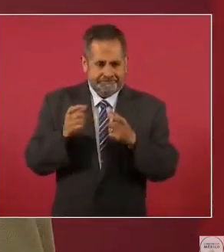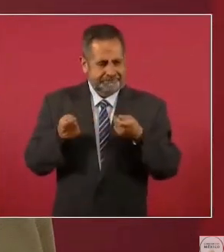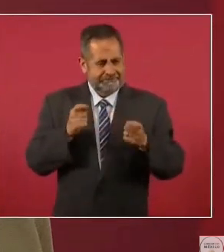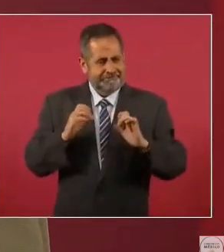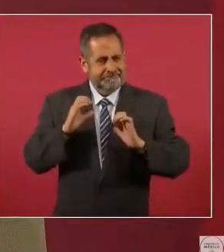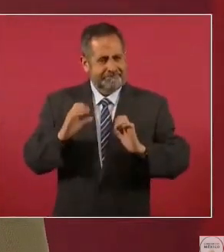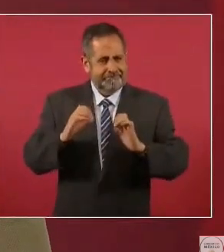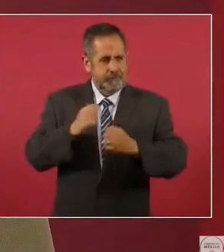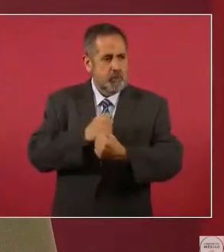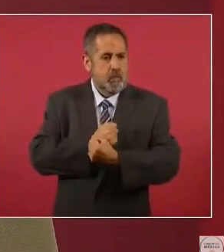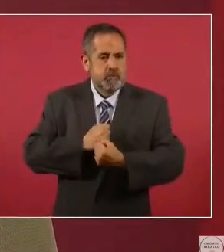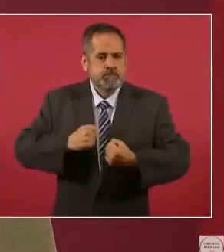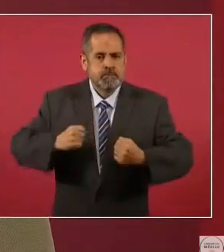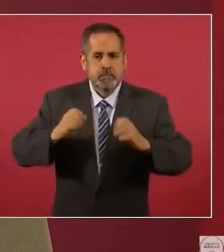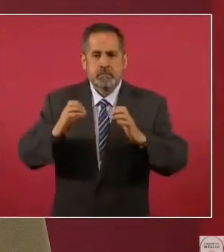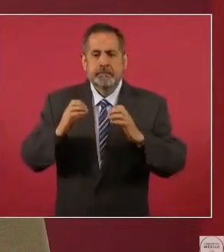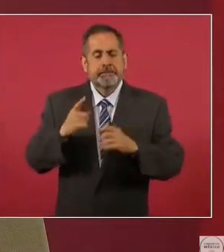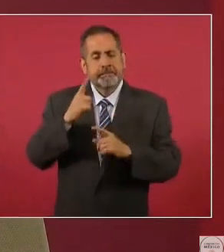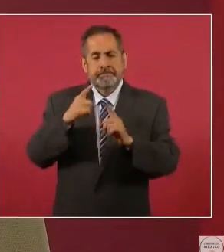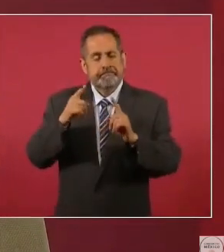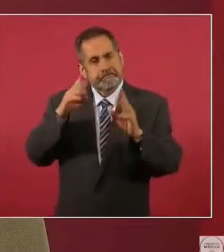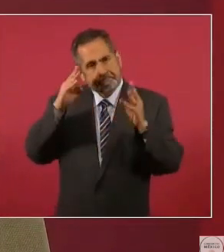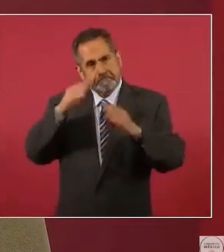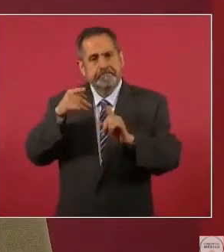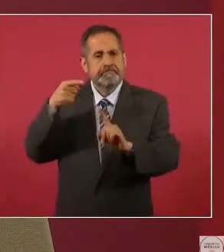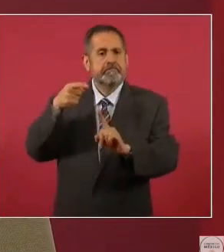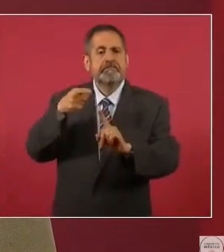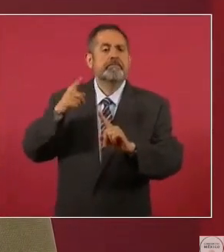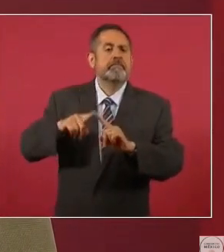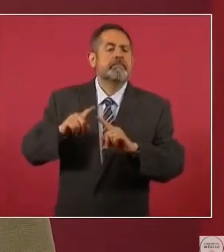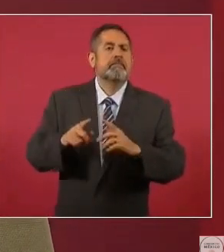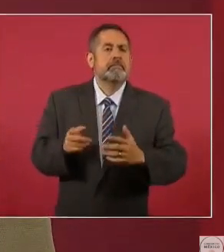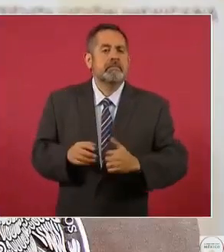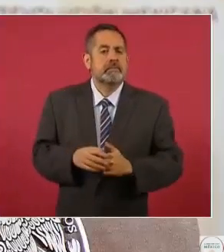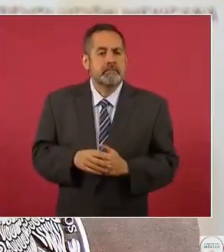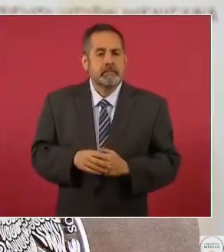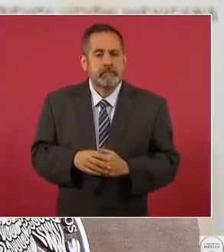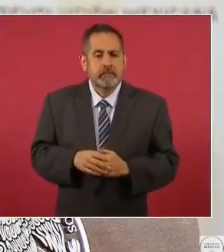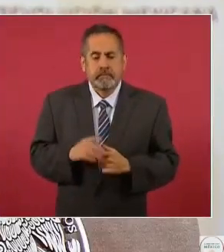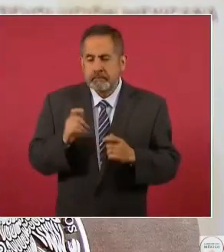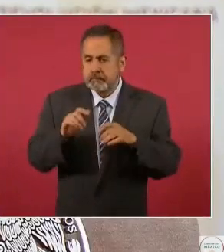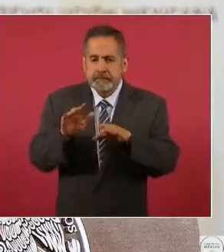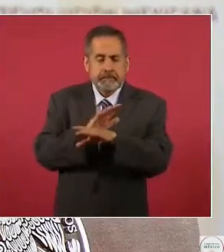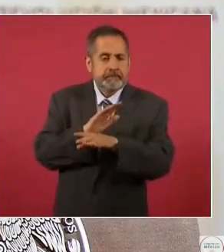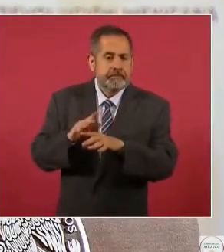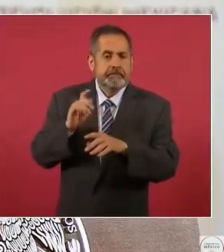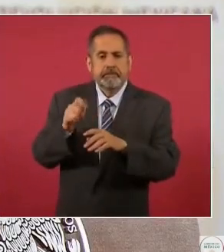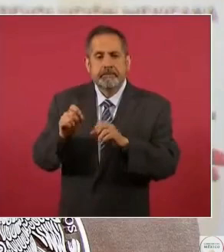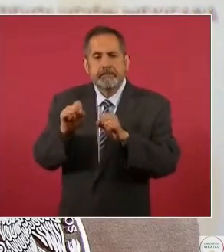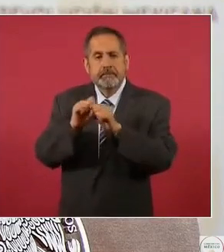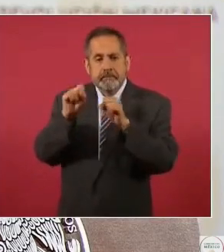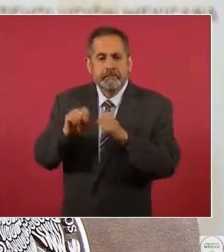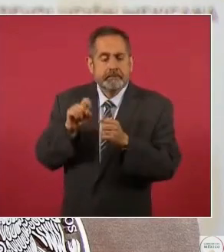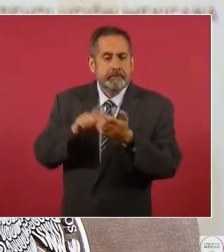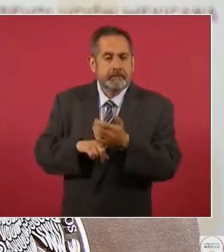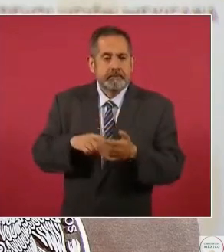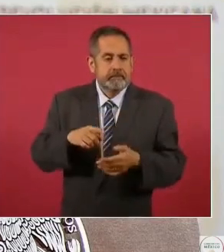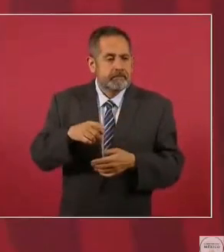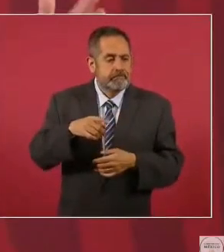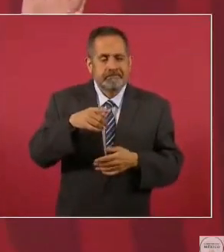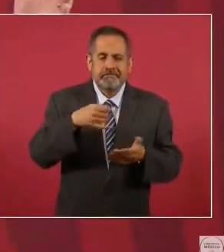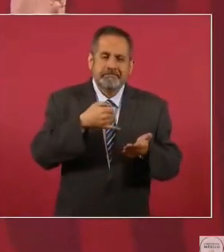de obesidad, uno de los enfoques principales ha sido el modificar el sistema agroalimentario